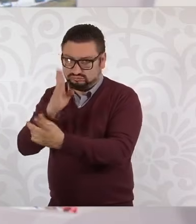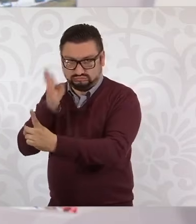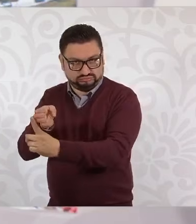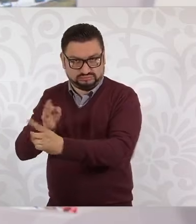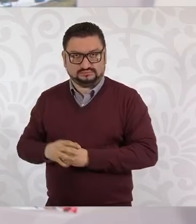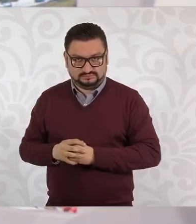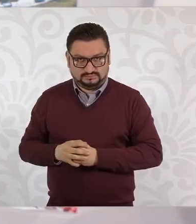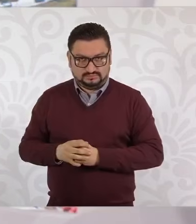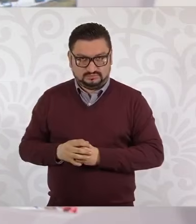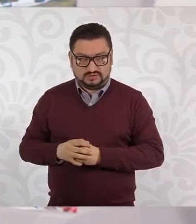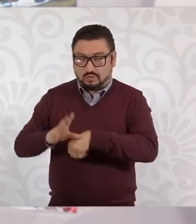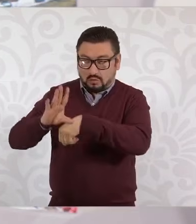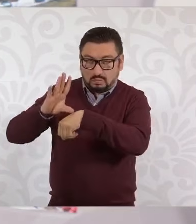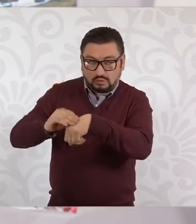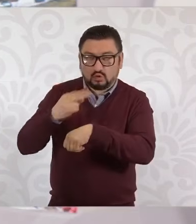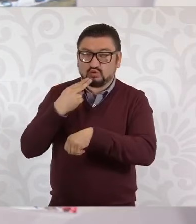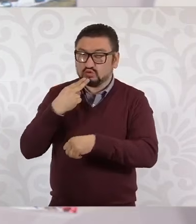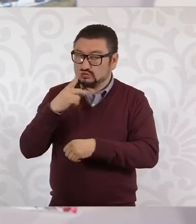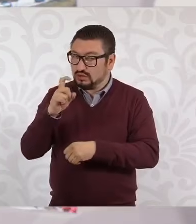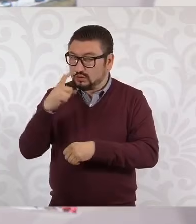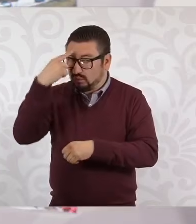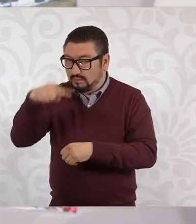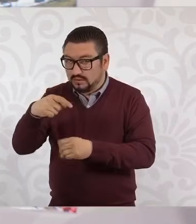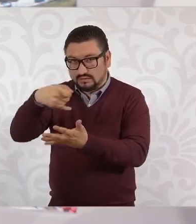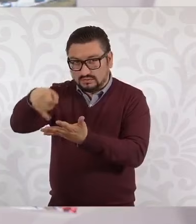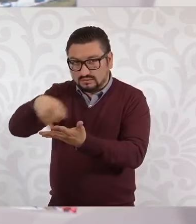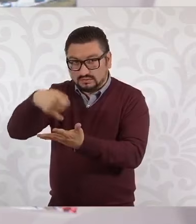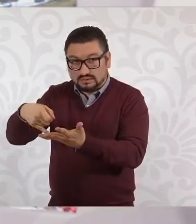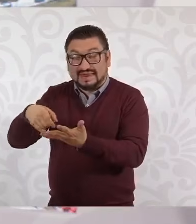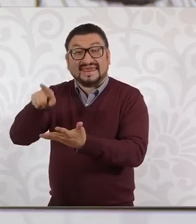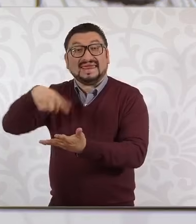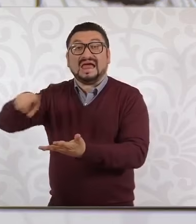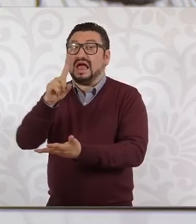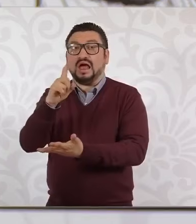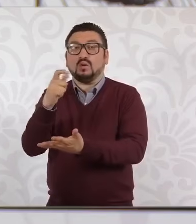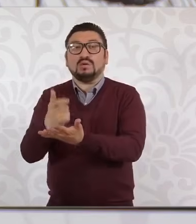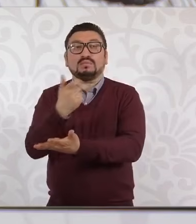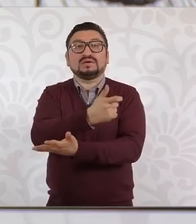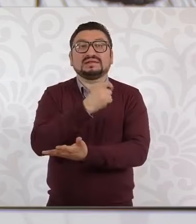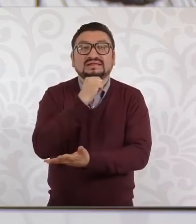¿Qué quiere decir que tenga concesiones de agua para riego agrícola? Que no paga el agua,